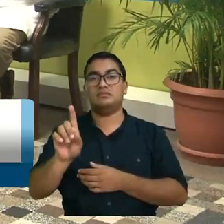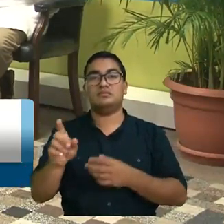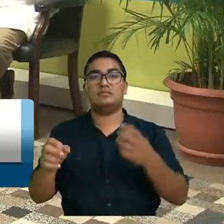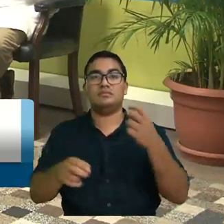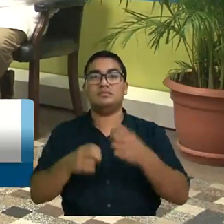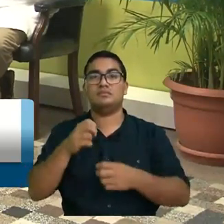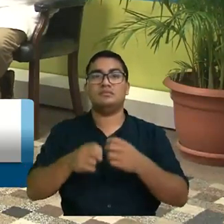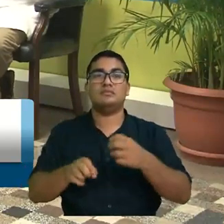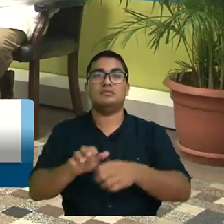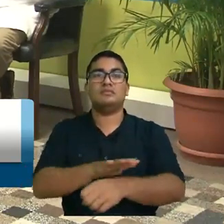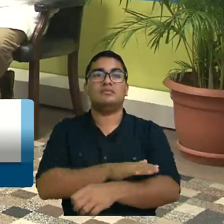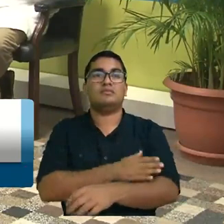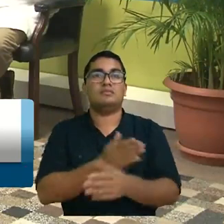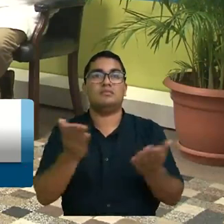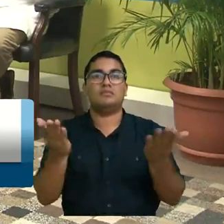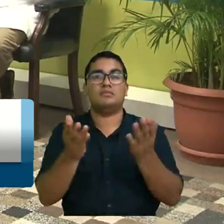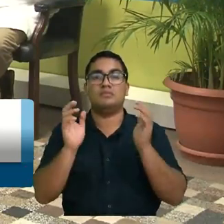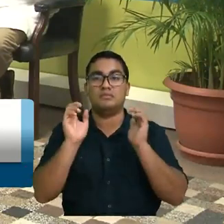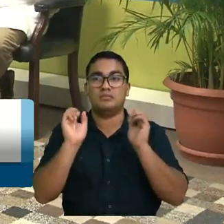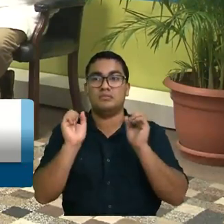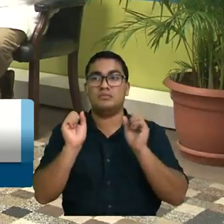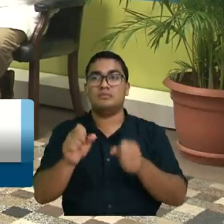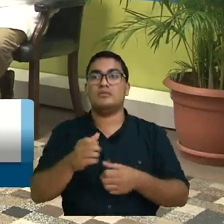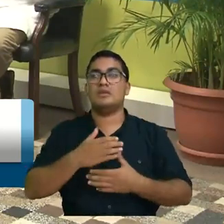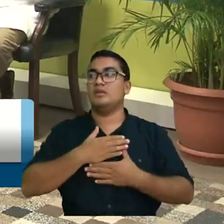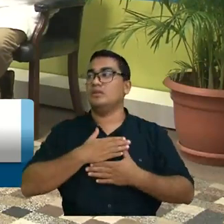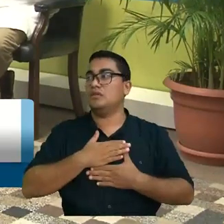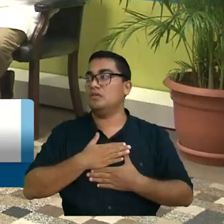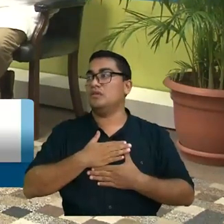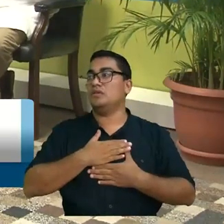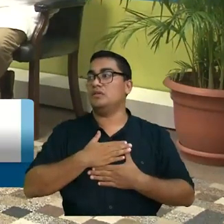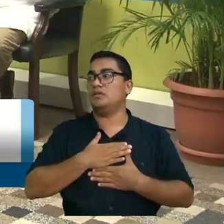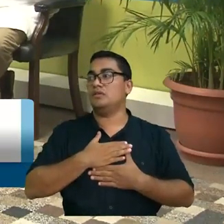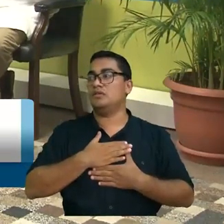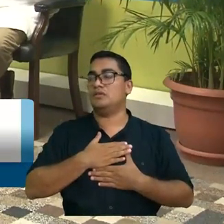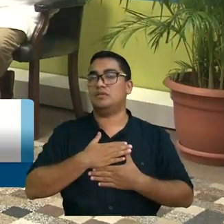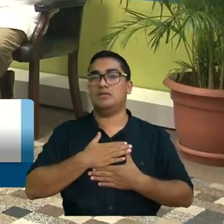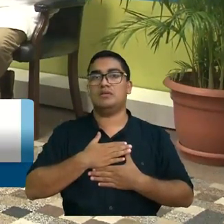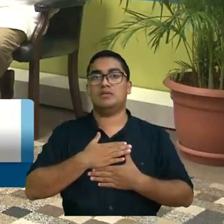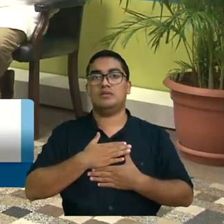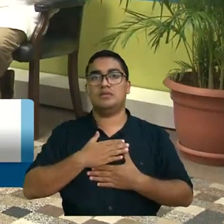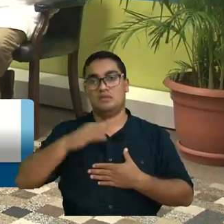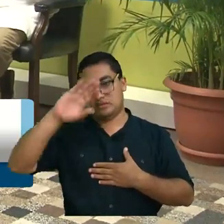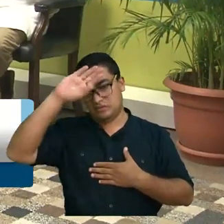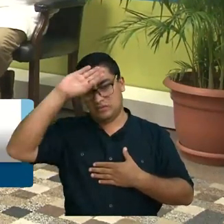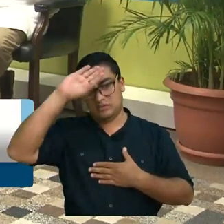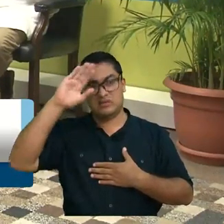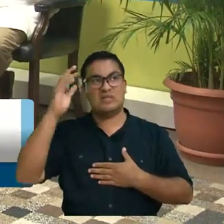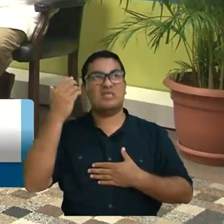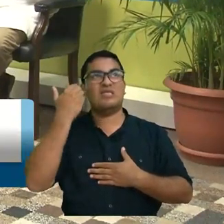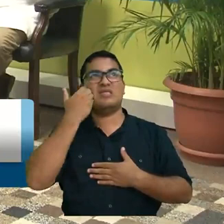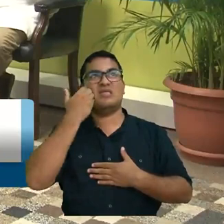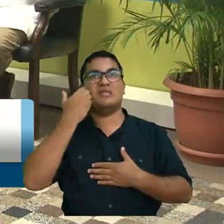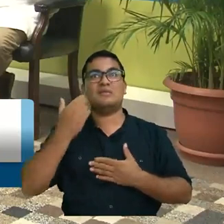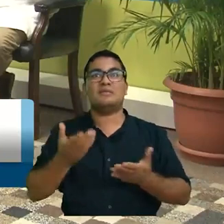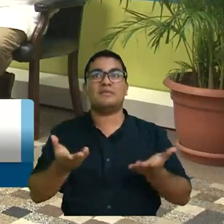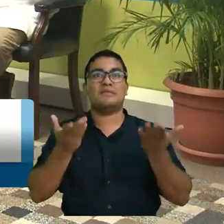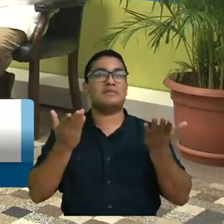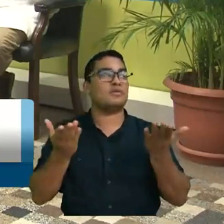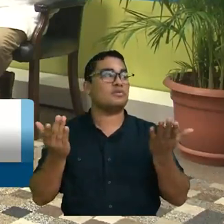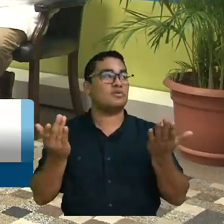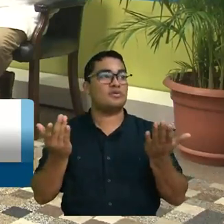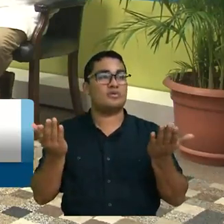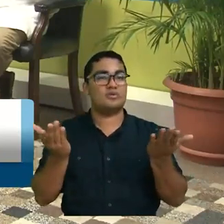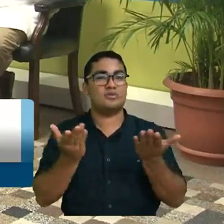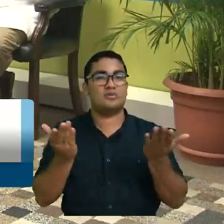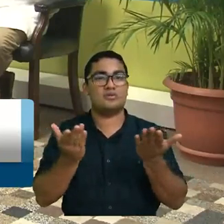como? Por ejemplo, pueden tener dificultad respiratoria, la fiebre, no ceden fácilmente con los antipiréticos, y tienen